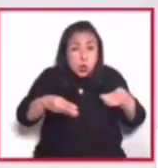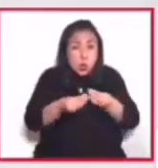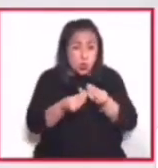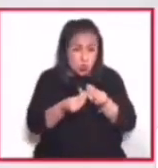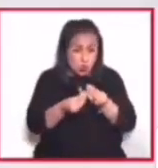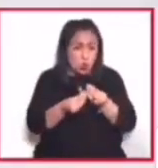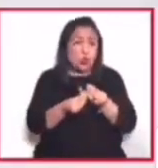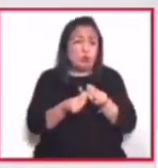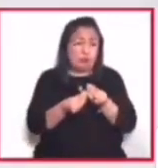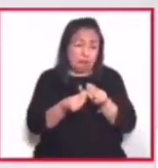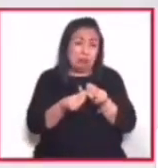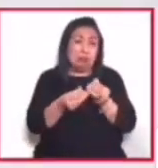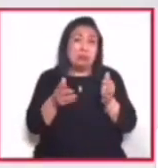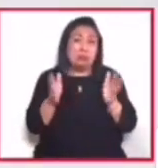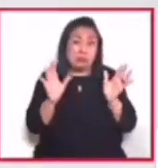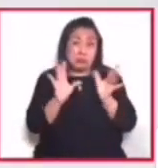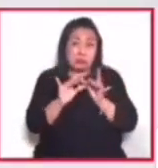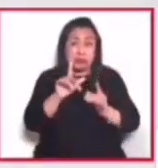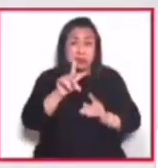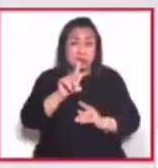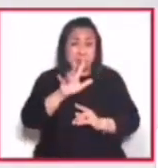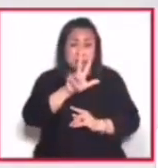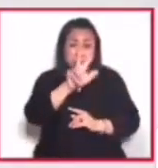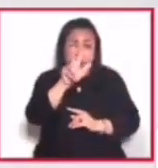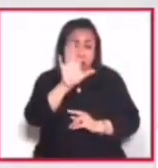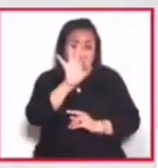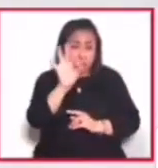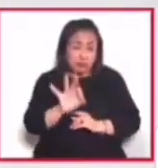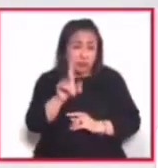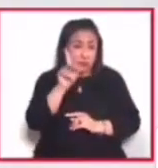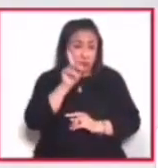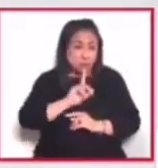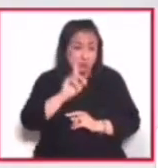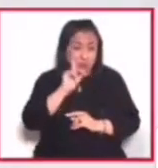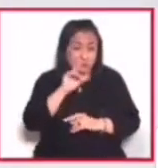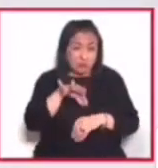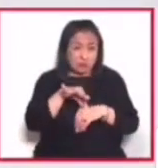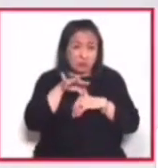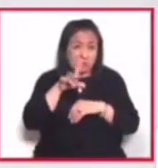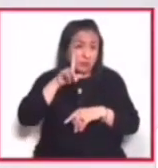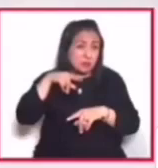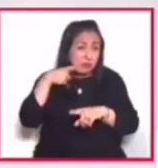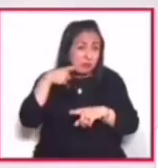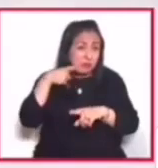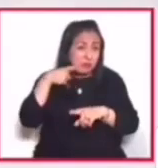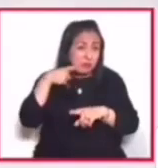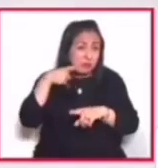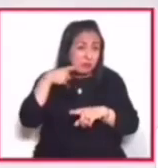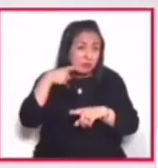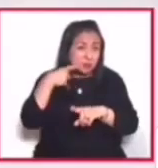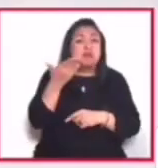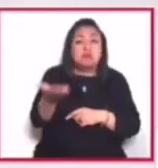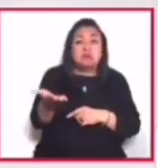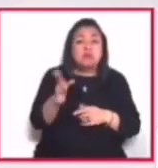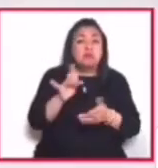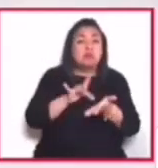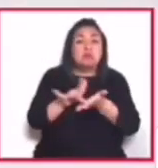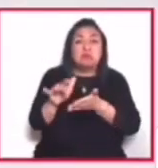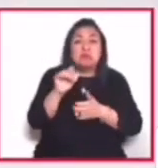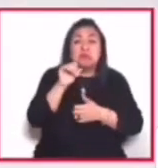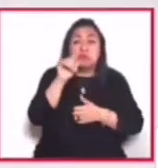contamos que el 78% de las mujeres que han vivido violencia sexual no han solicitado apoyo y